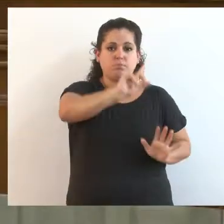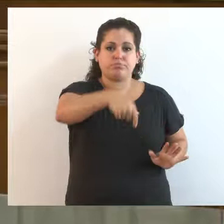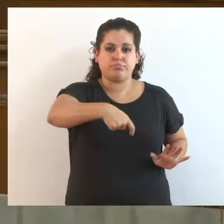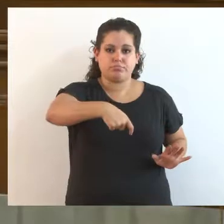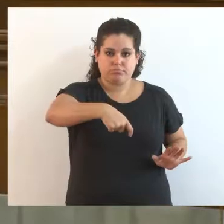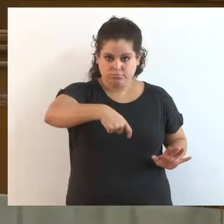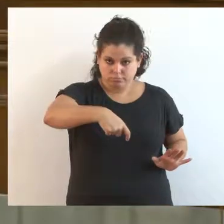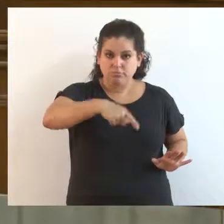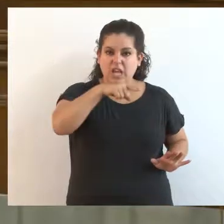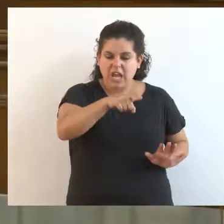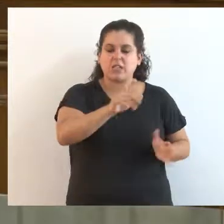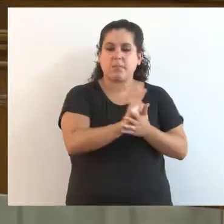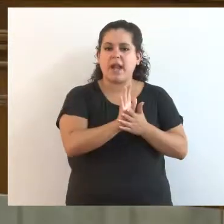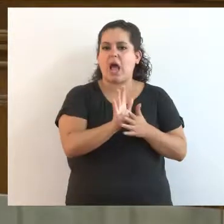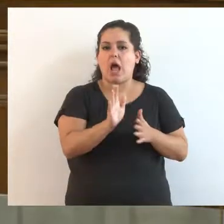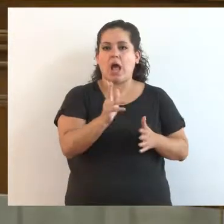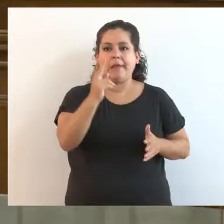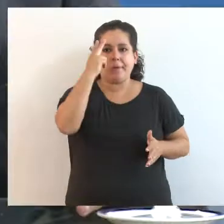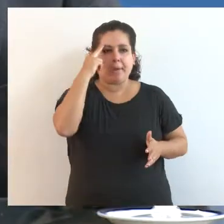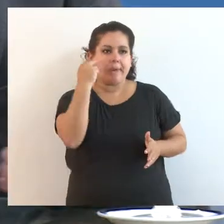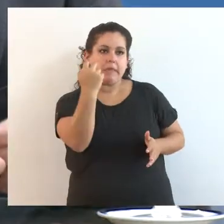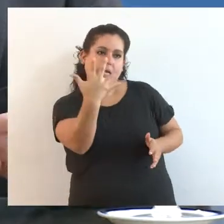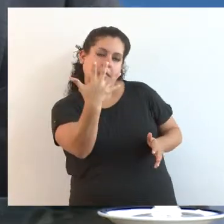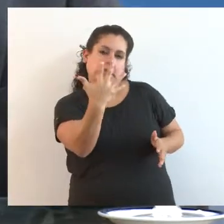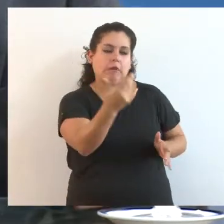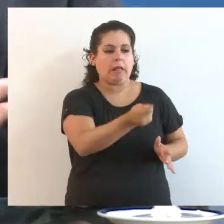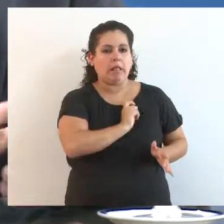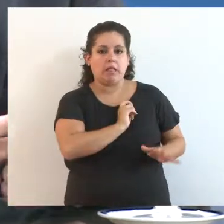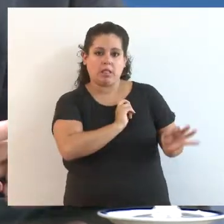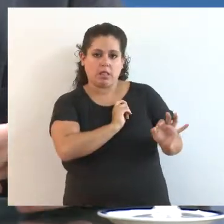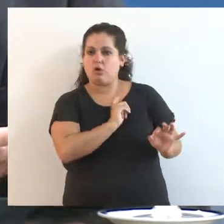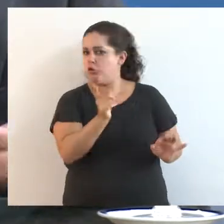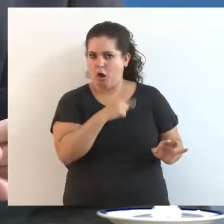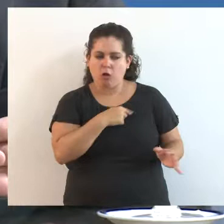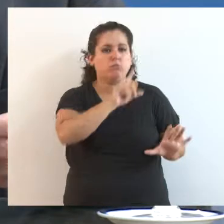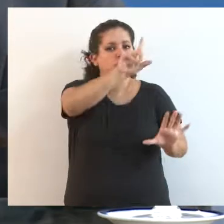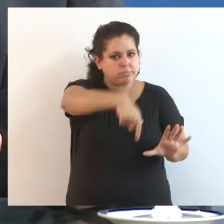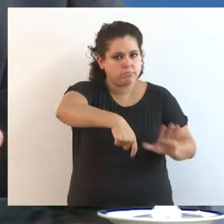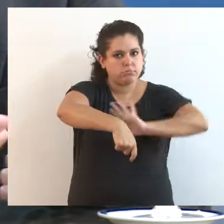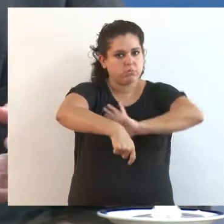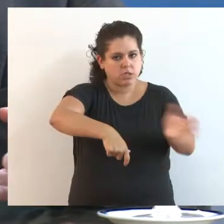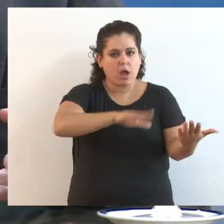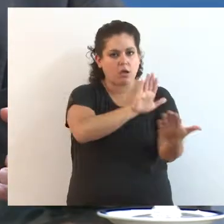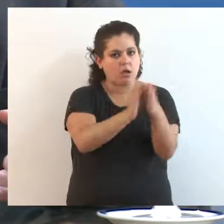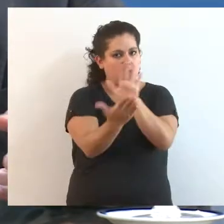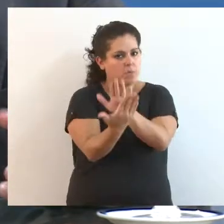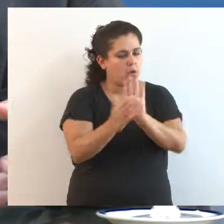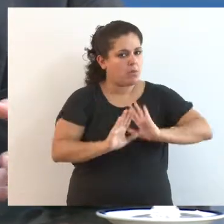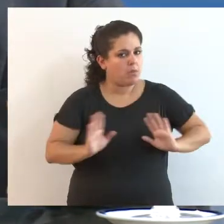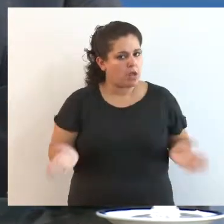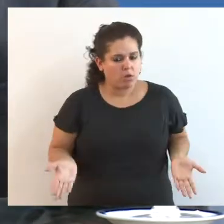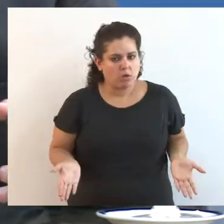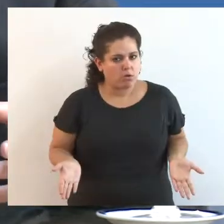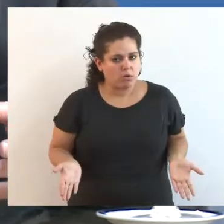Europa, por mencionar algo, usted entonces paga se termina el tema del redondeo y de la cuestión de las monedas. Y no